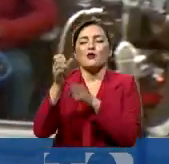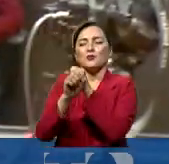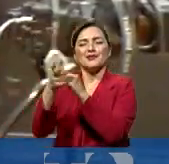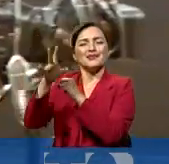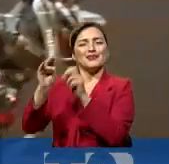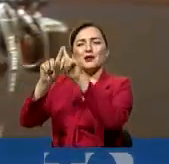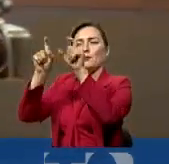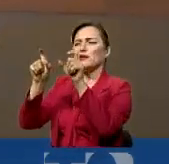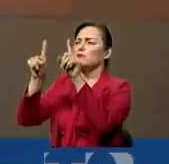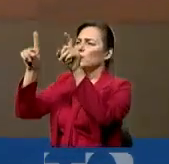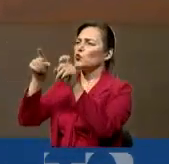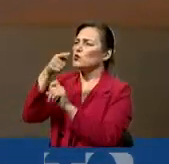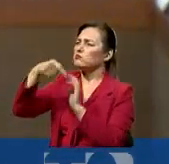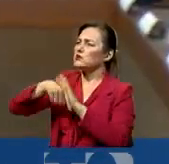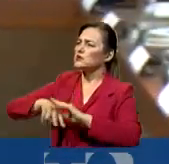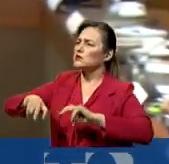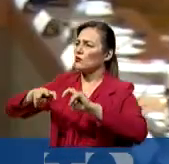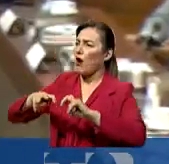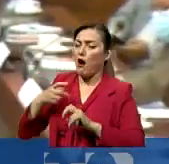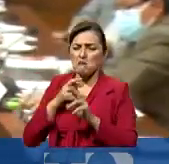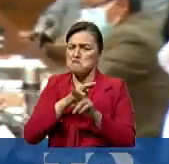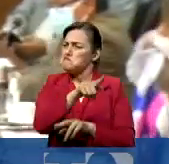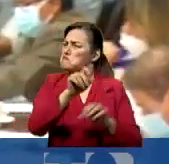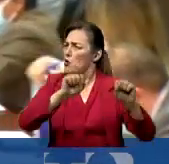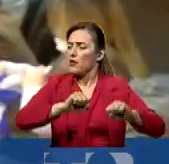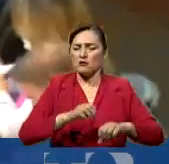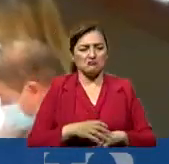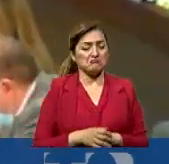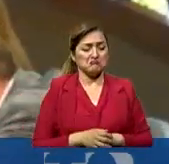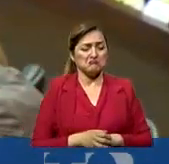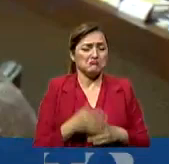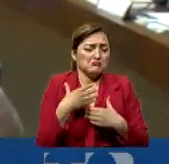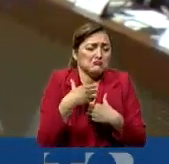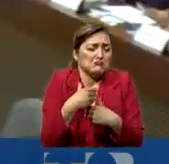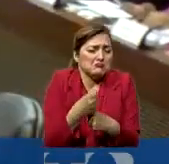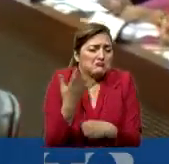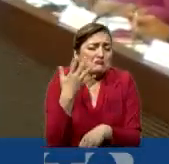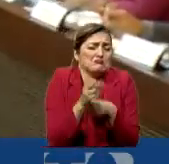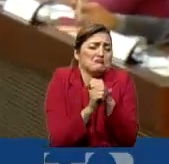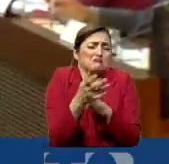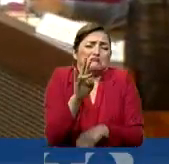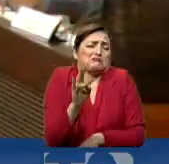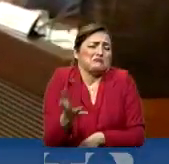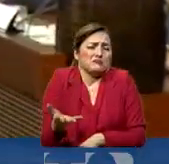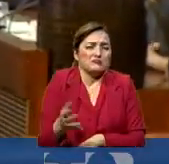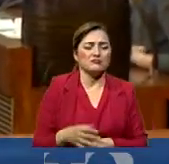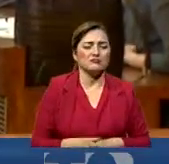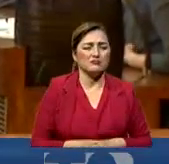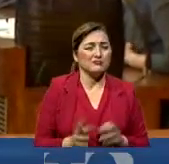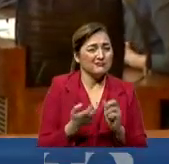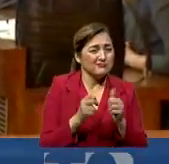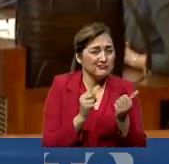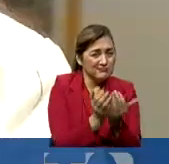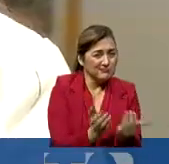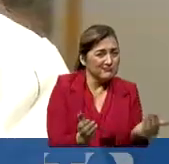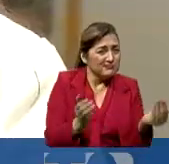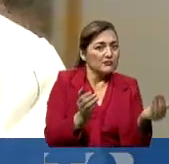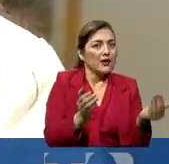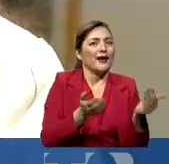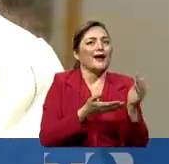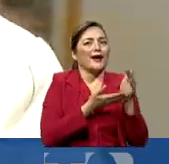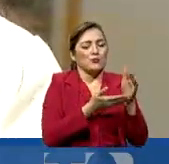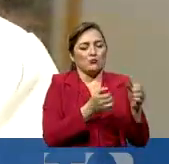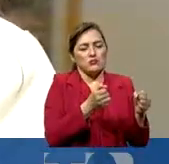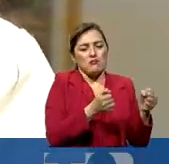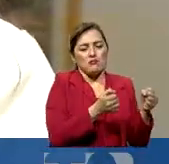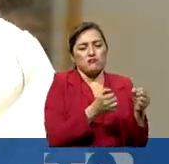los concejales, estos no serían los únicos inconvenientes que se están presentando en el relleno. Hemos encontrado que justamente el tren de basura